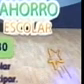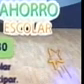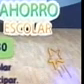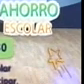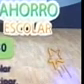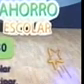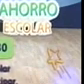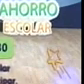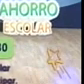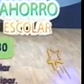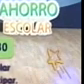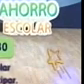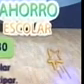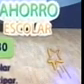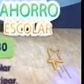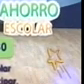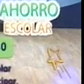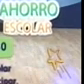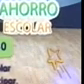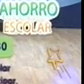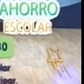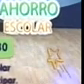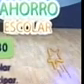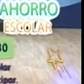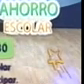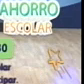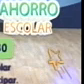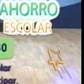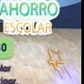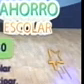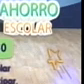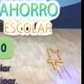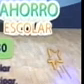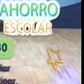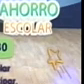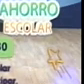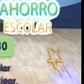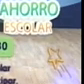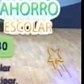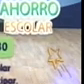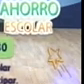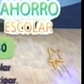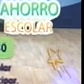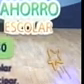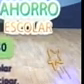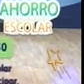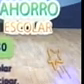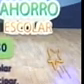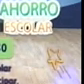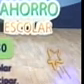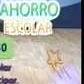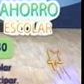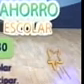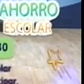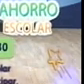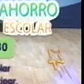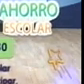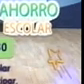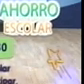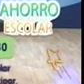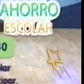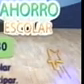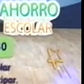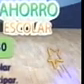apertura o incremento en tu cuenta de ahorro escolar. En Acomi DRL siempre recibes más por tu dinero. Consulta bases y condiciones